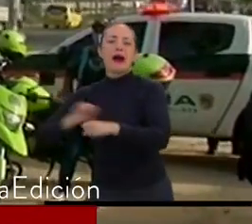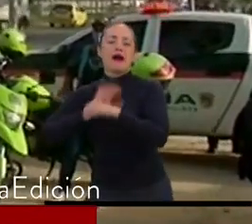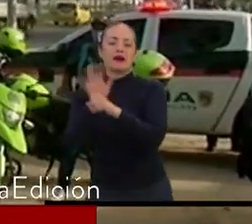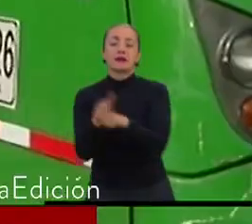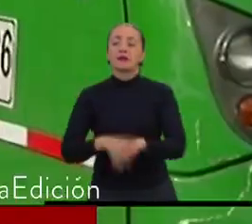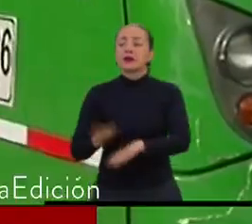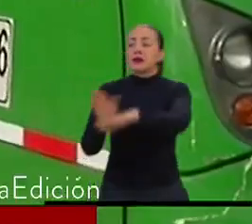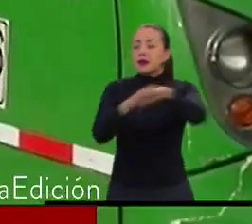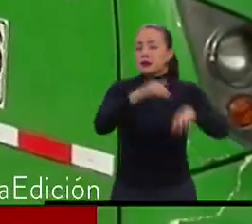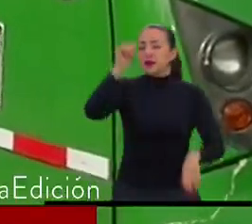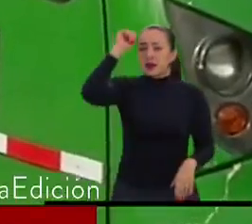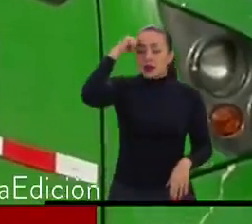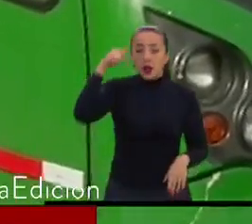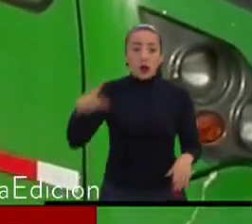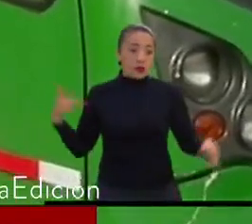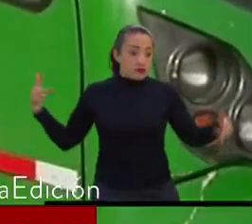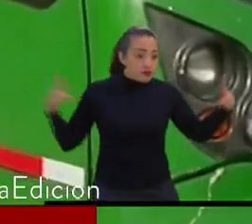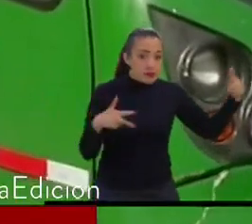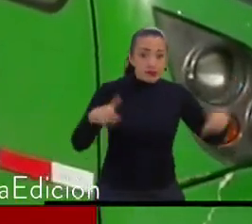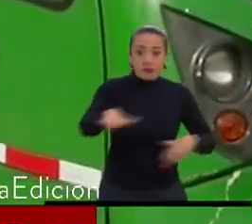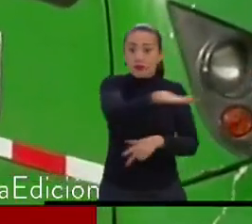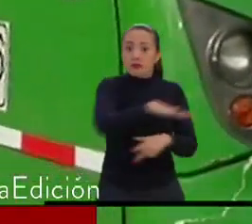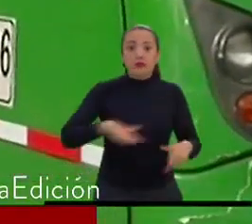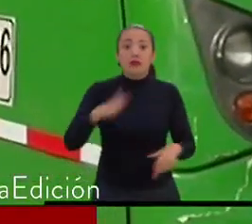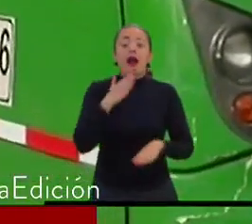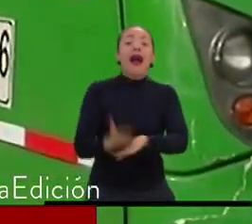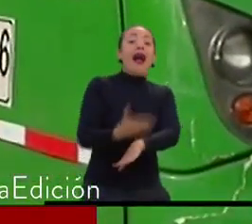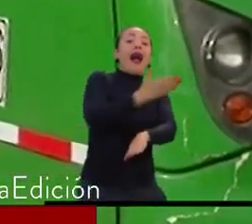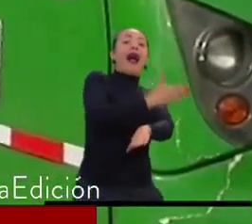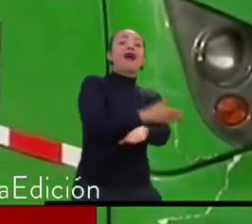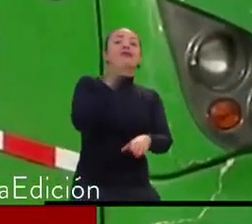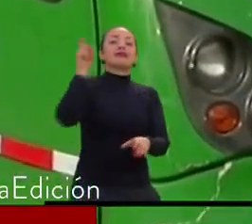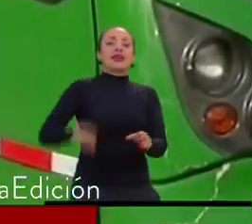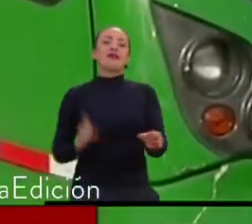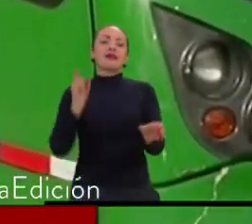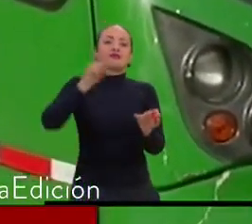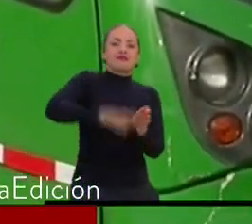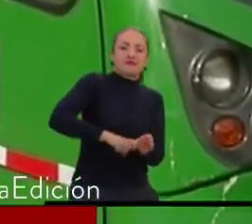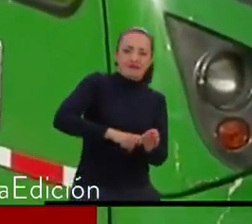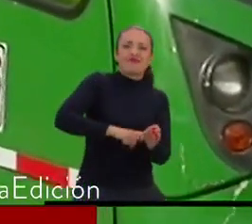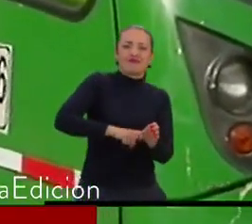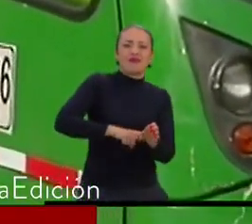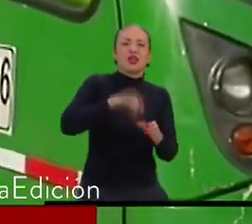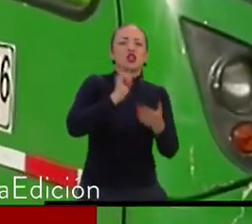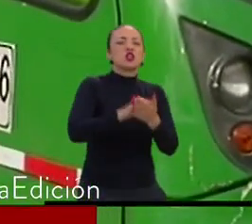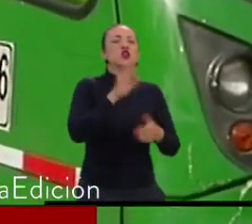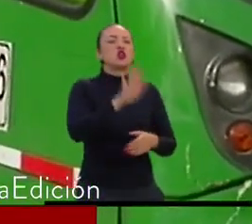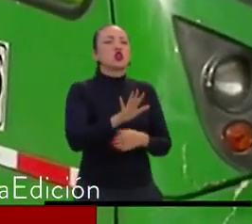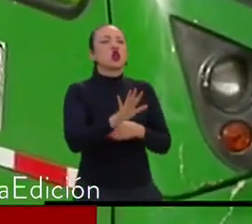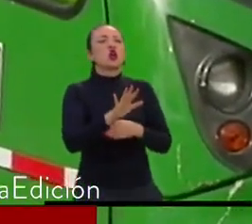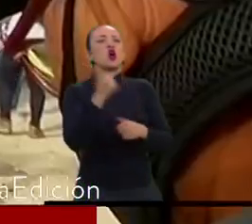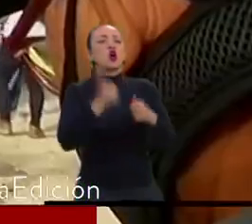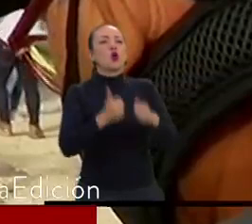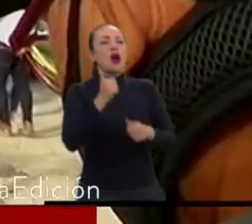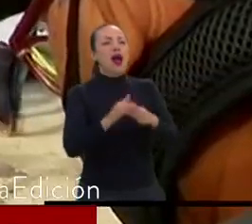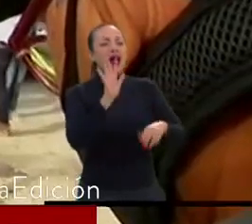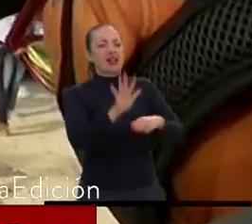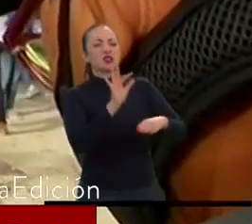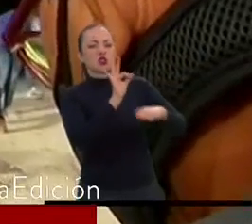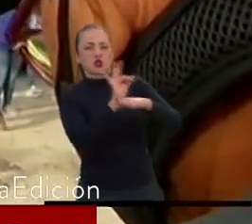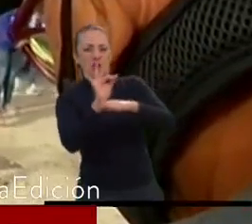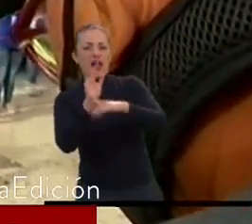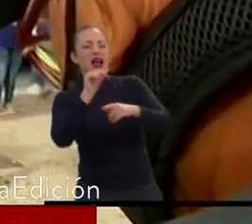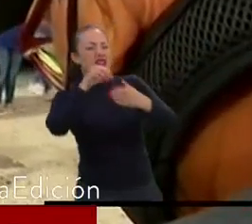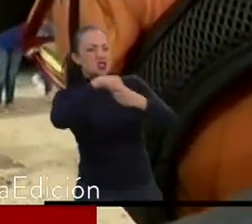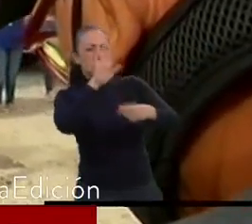no podemos ingresar a la ciudad si no nos encontramos inscritos en el TruHora, sistema que habilita a las personas para